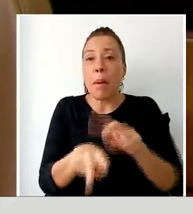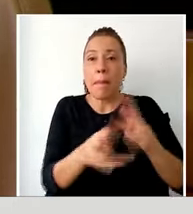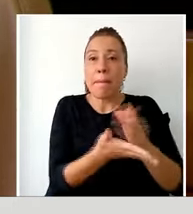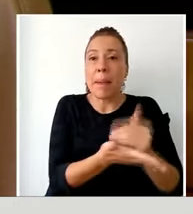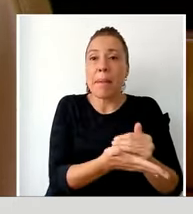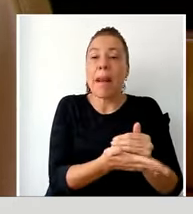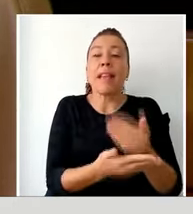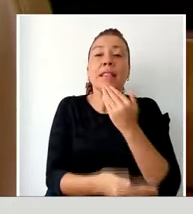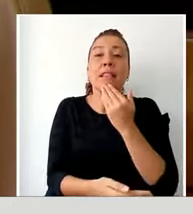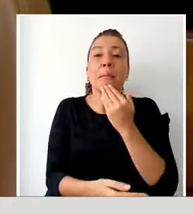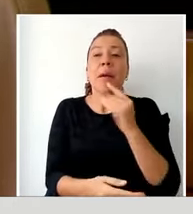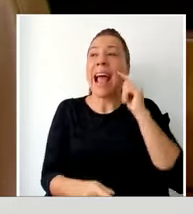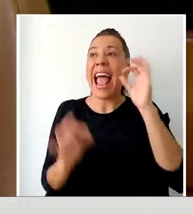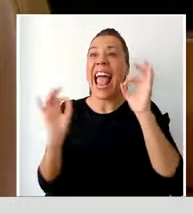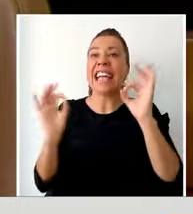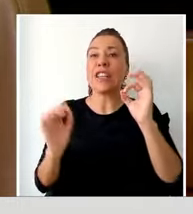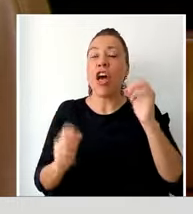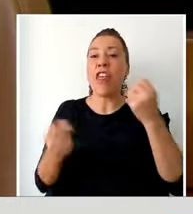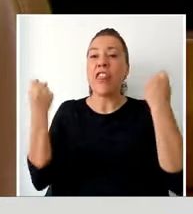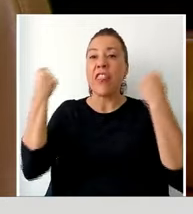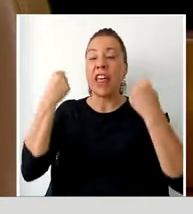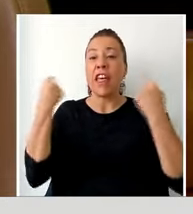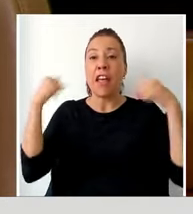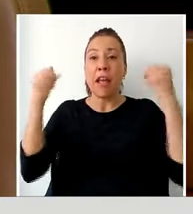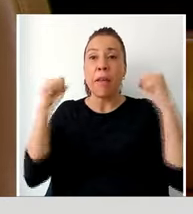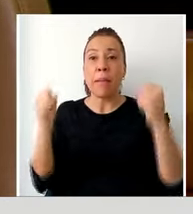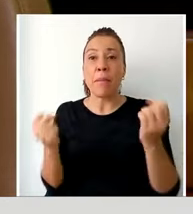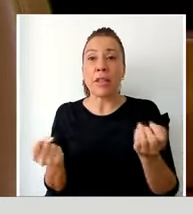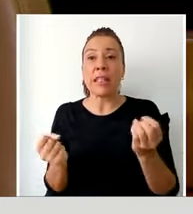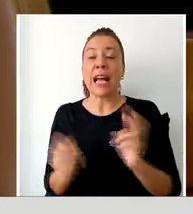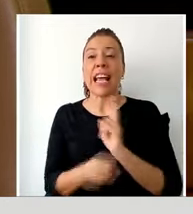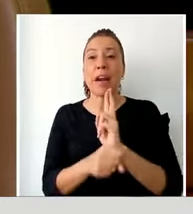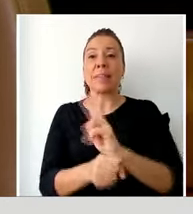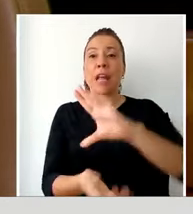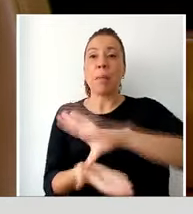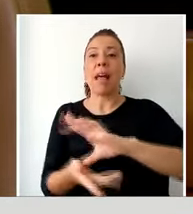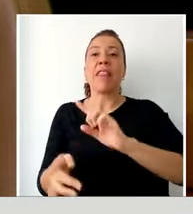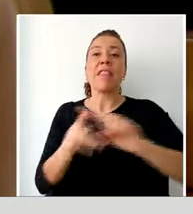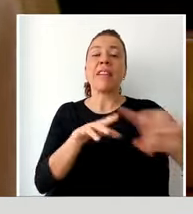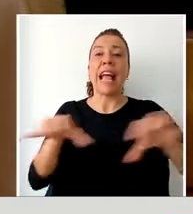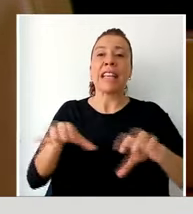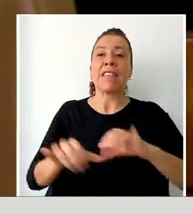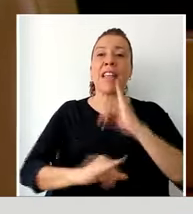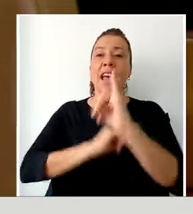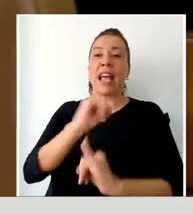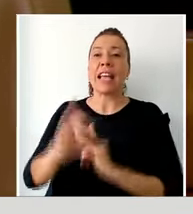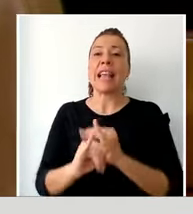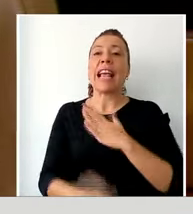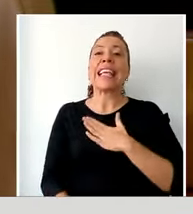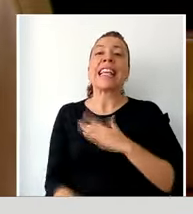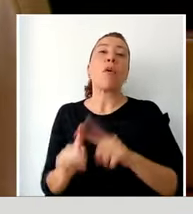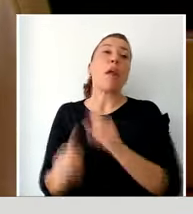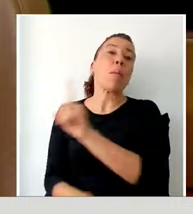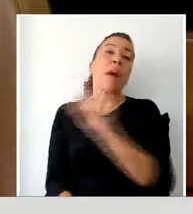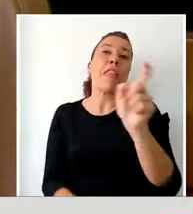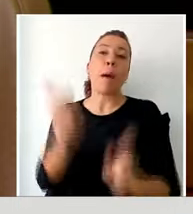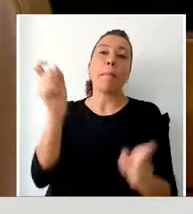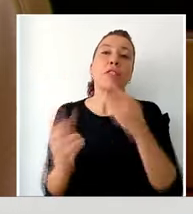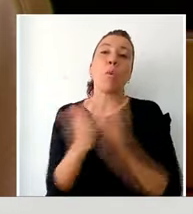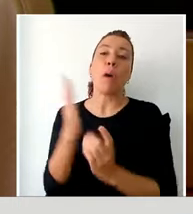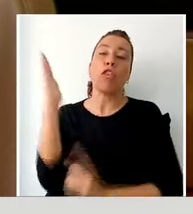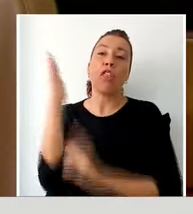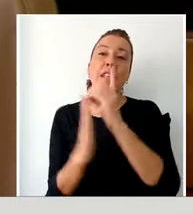exitosos deportistas representantes del país en cada evento internacional y aspirando como cada persona que se desarrolla profesionalmente